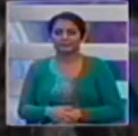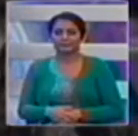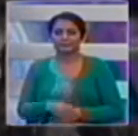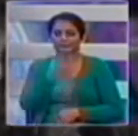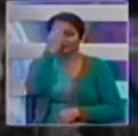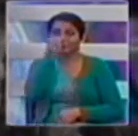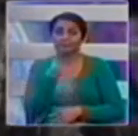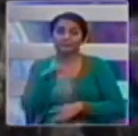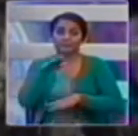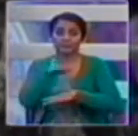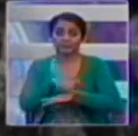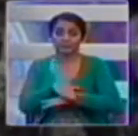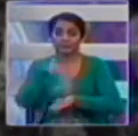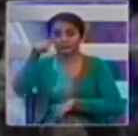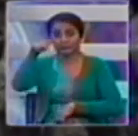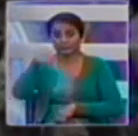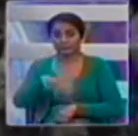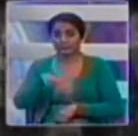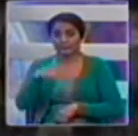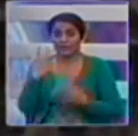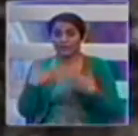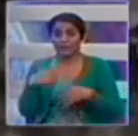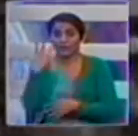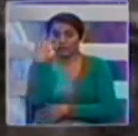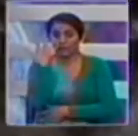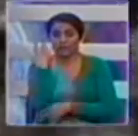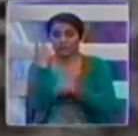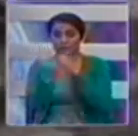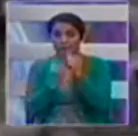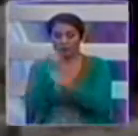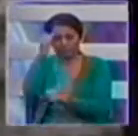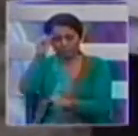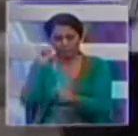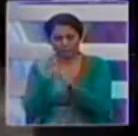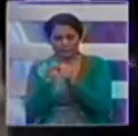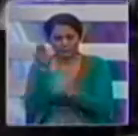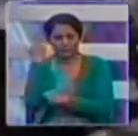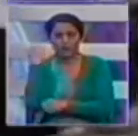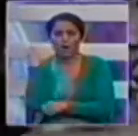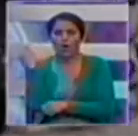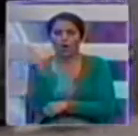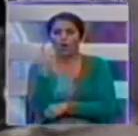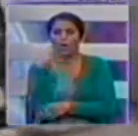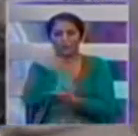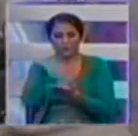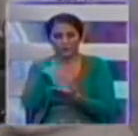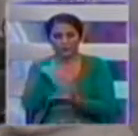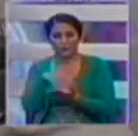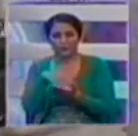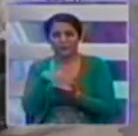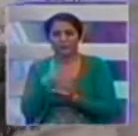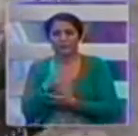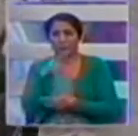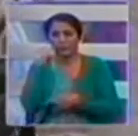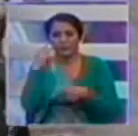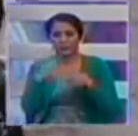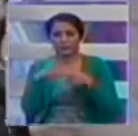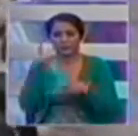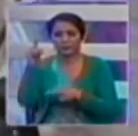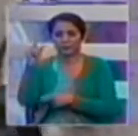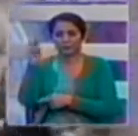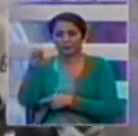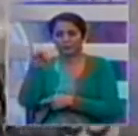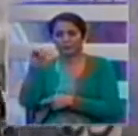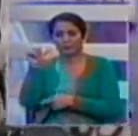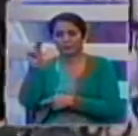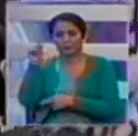Buenas tardes, María Antonieta. Bueno, sí, están cumpliéndose 15 años de la muerte del estudiante Damián Peña en un hecho muy difícil y muy polémico en la ciudad de